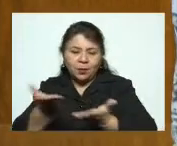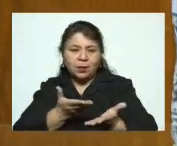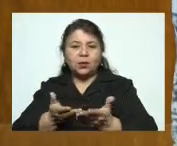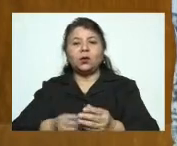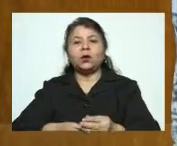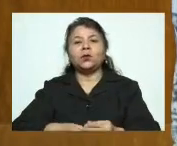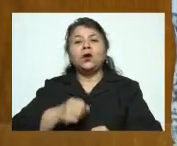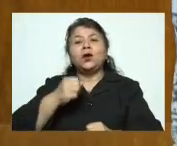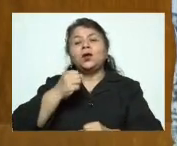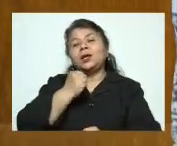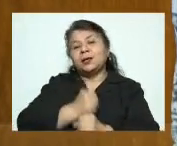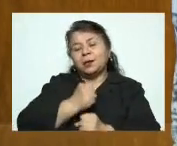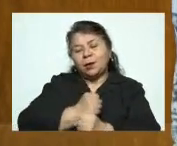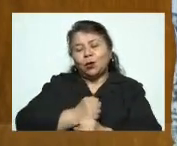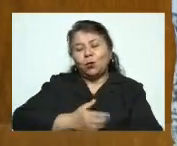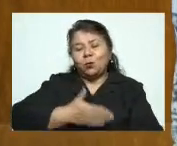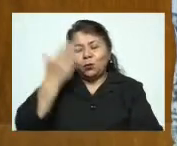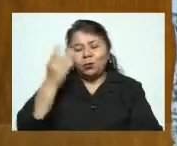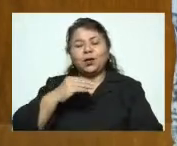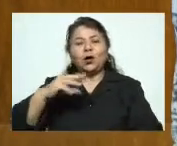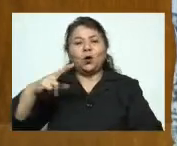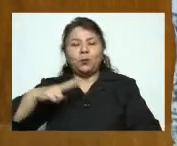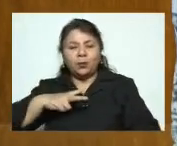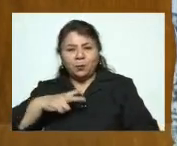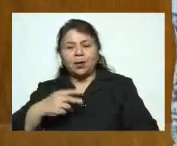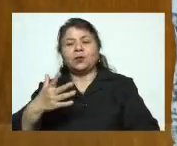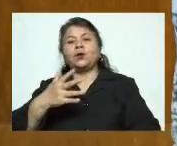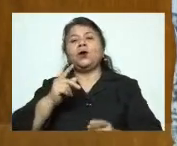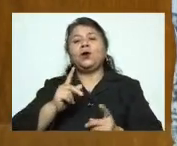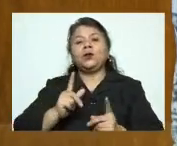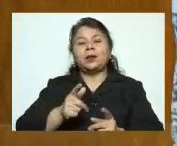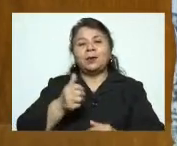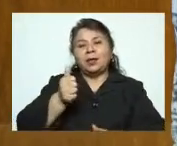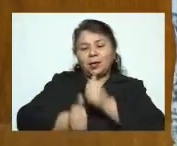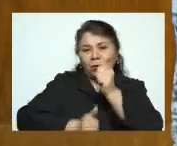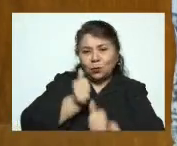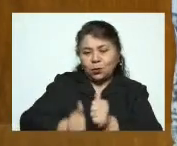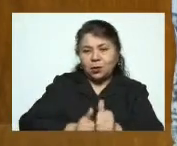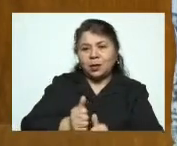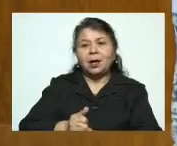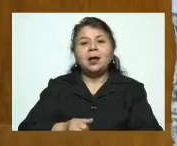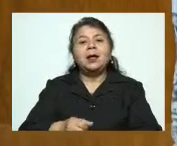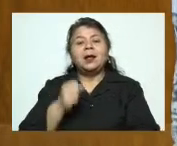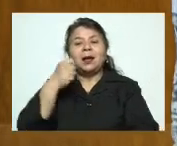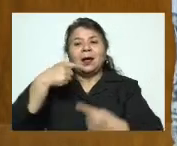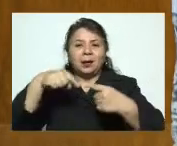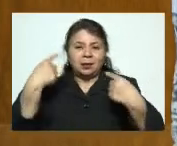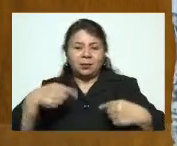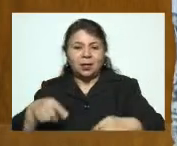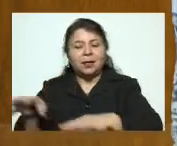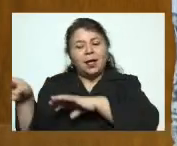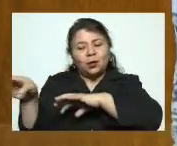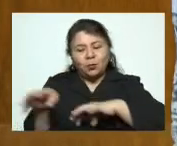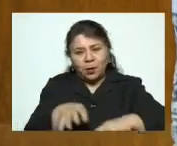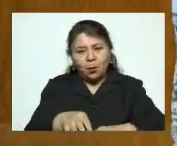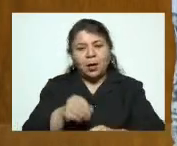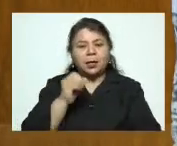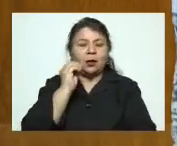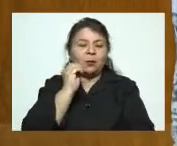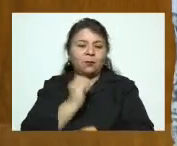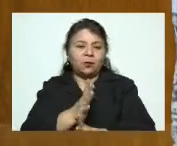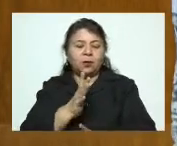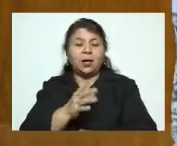obra pública y la obra privada, la actividad agrícola y la pecuaria, la actividad profesional y los